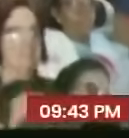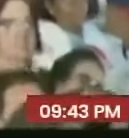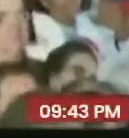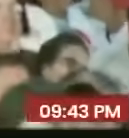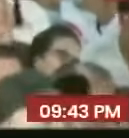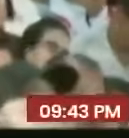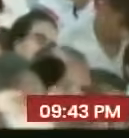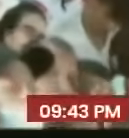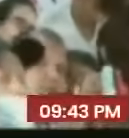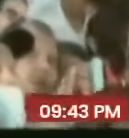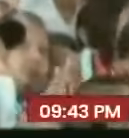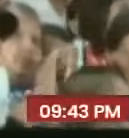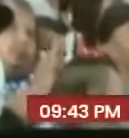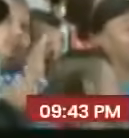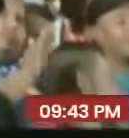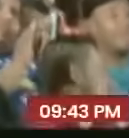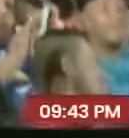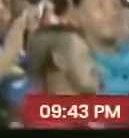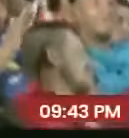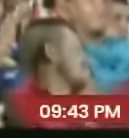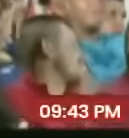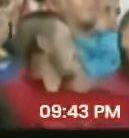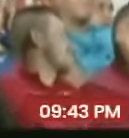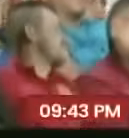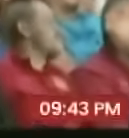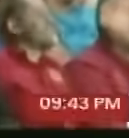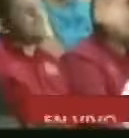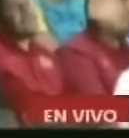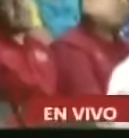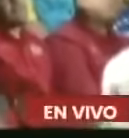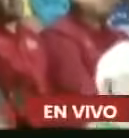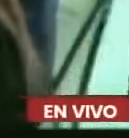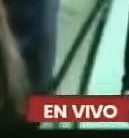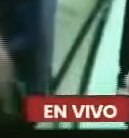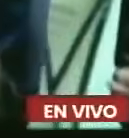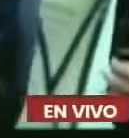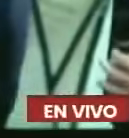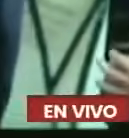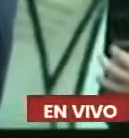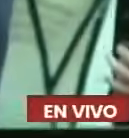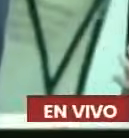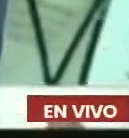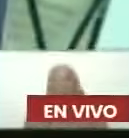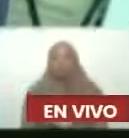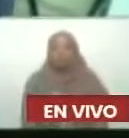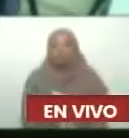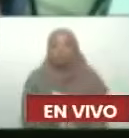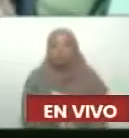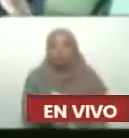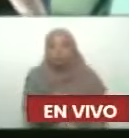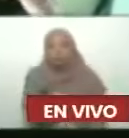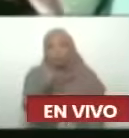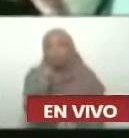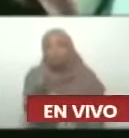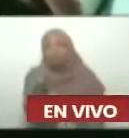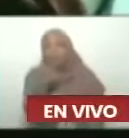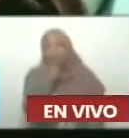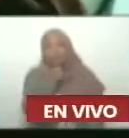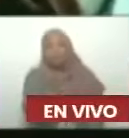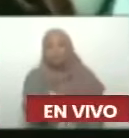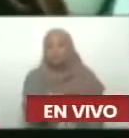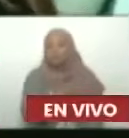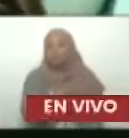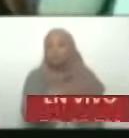nada. Representar a un país que sabemos que está bajo tantos estigmas y tantos prejuicios, lamentablemente, no es una tarea fácil, ya que